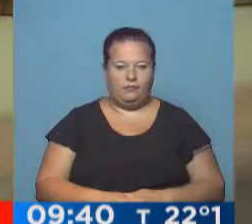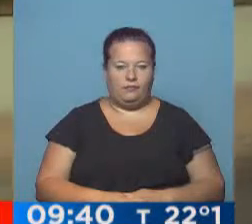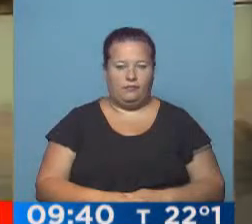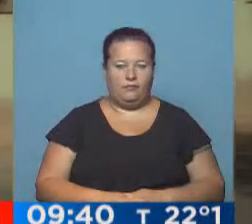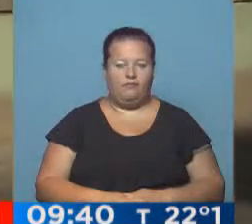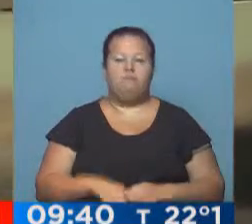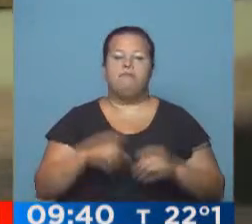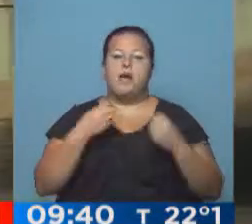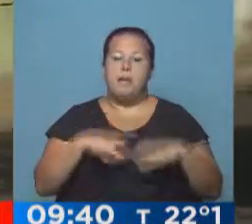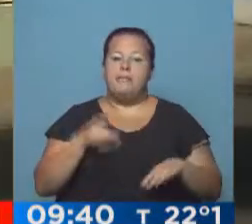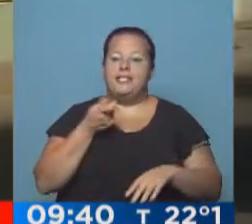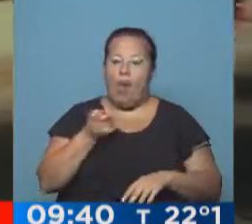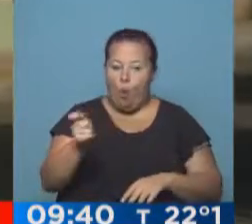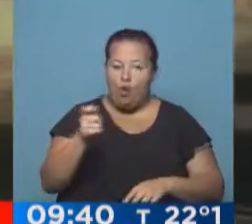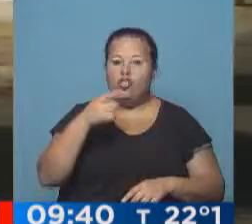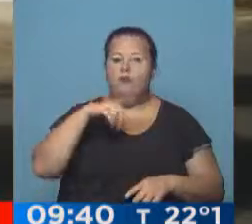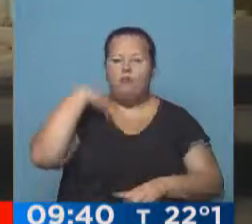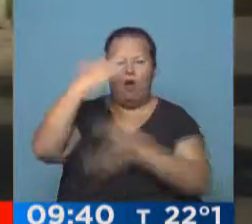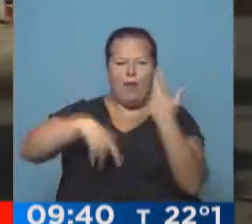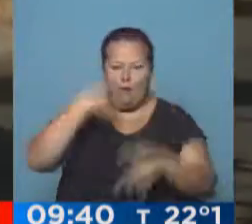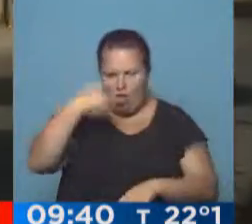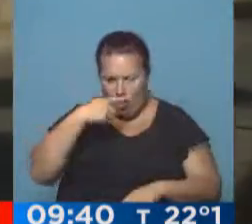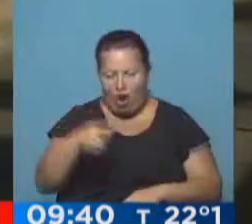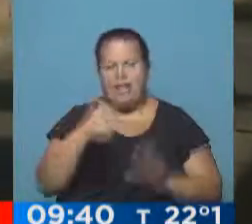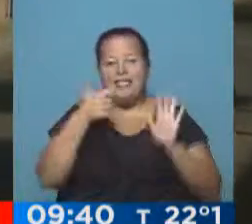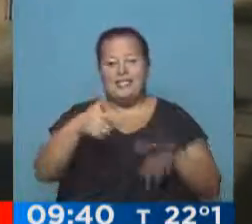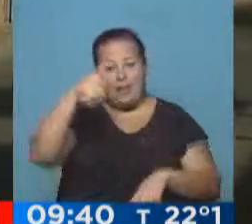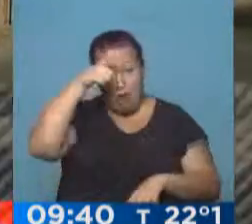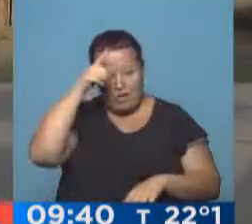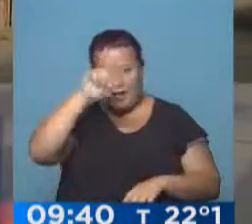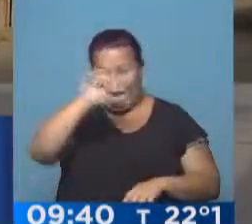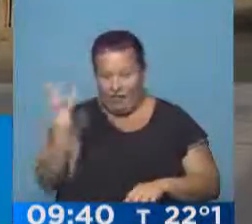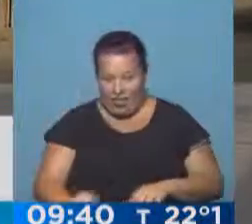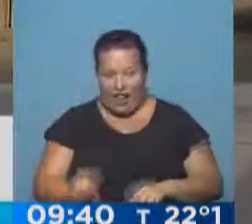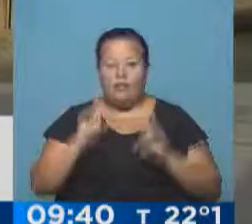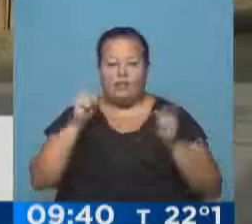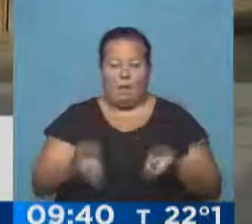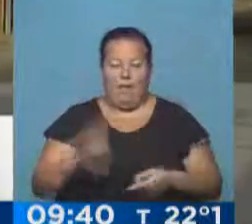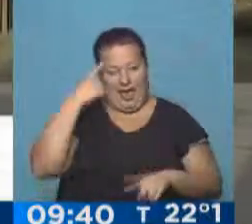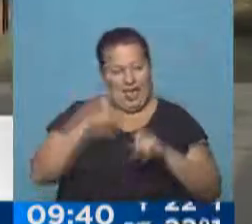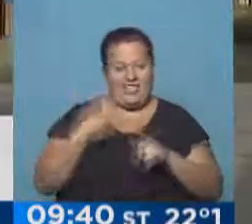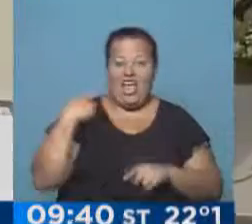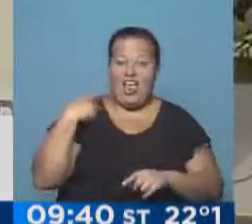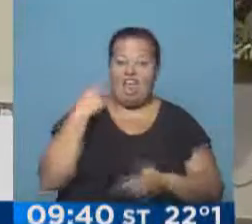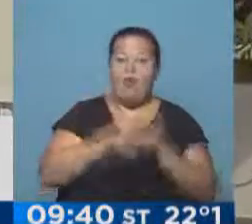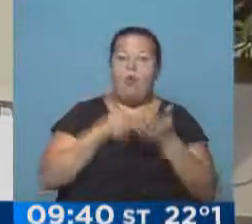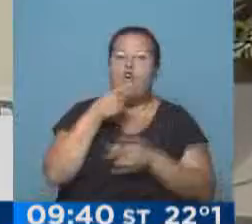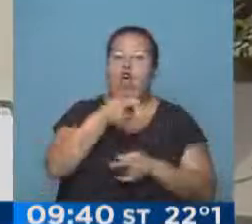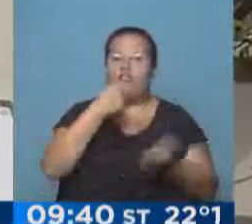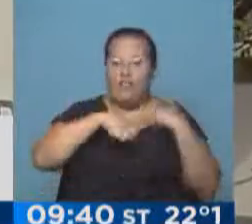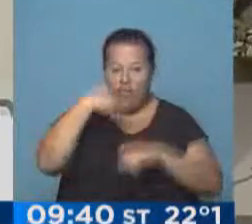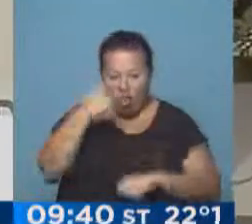comenzó el juicio por el narco escándalo seis policías federales entre ellos el ex jefe de lucha contra el